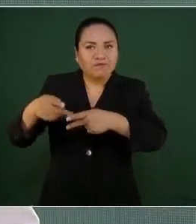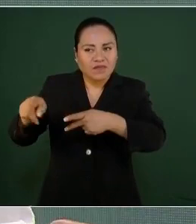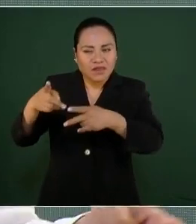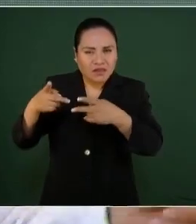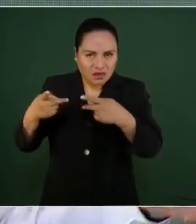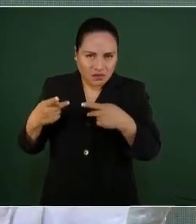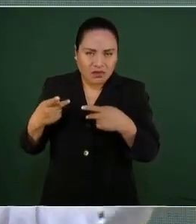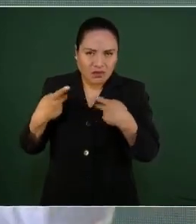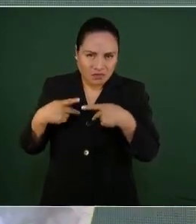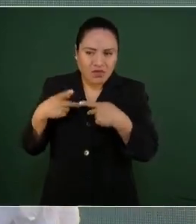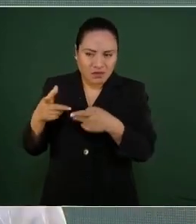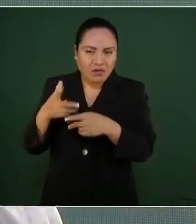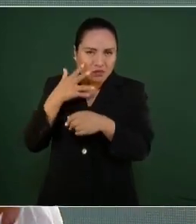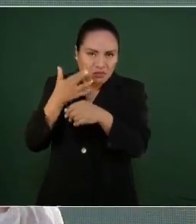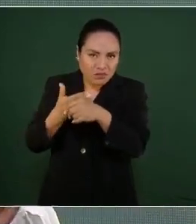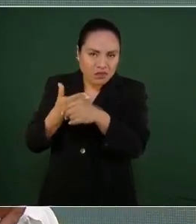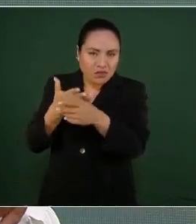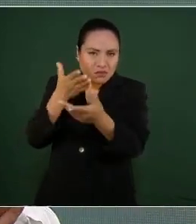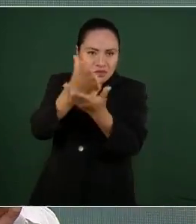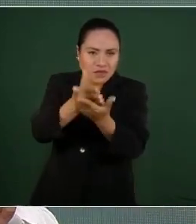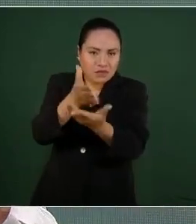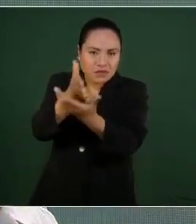a los 31 municipios